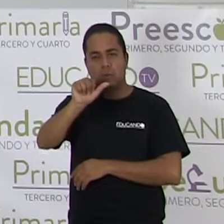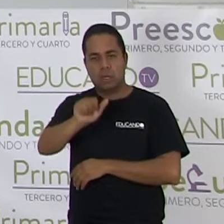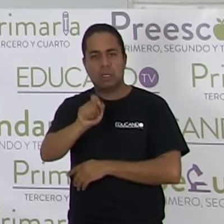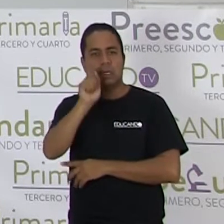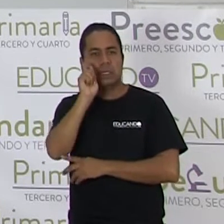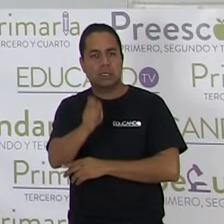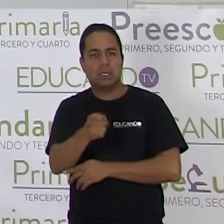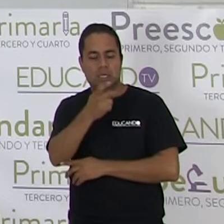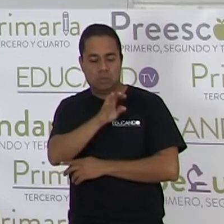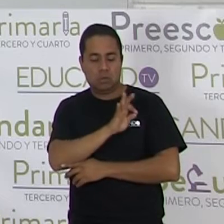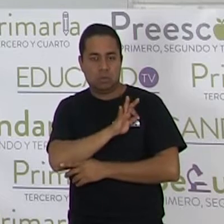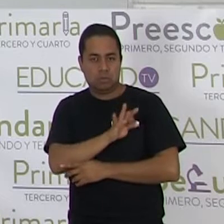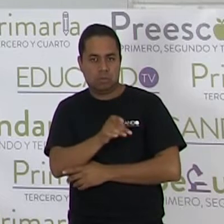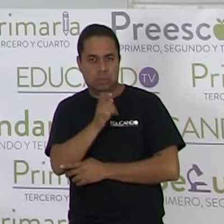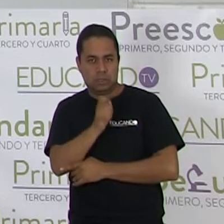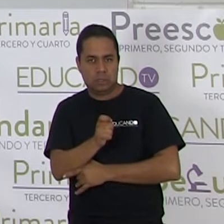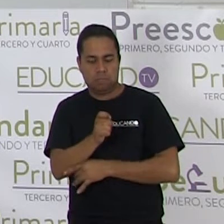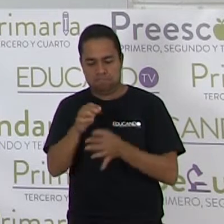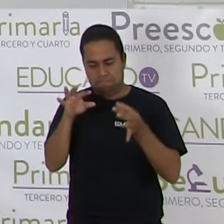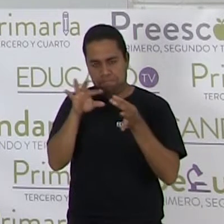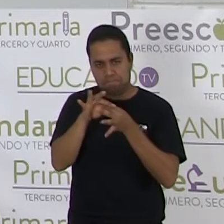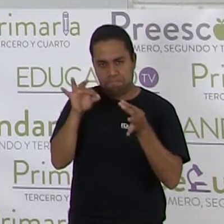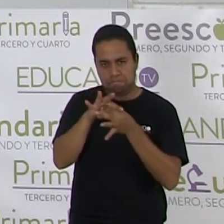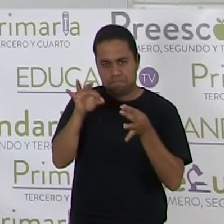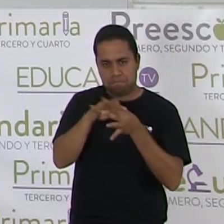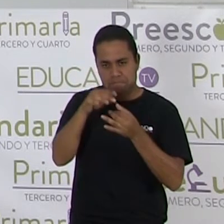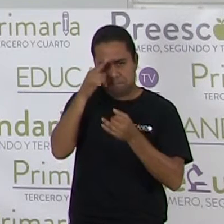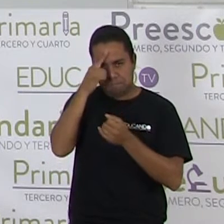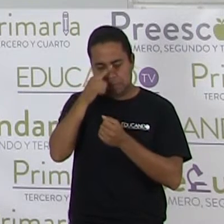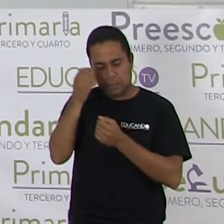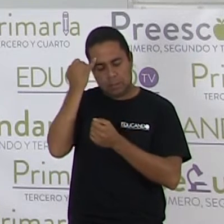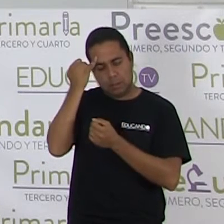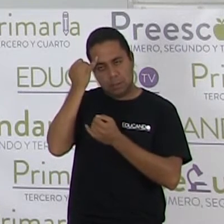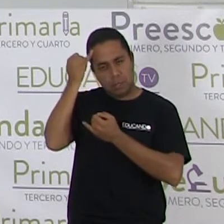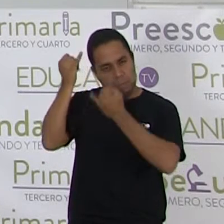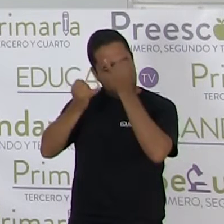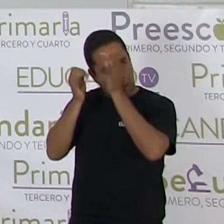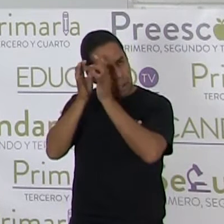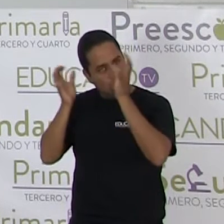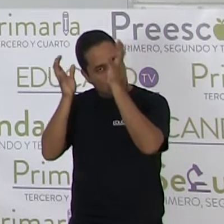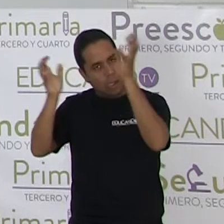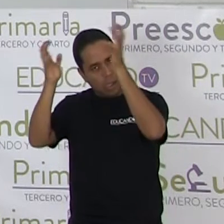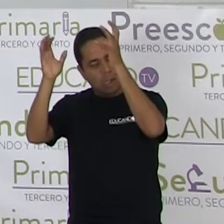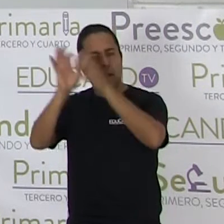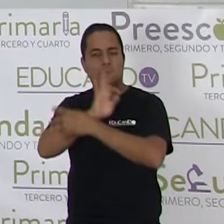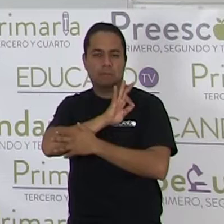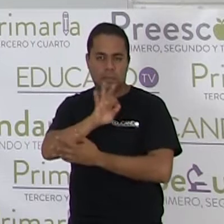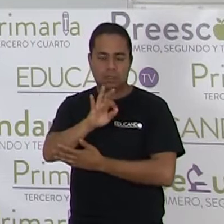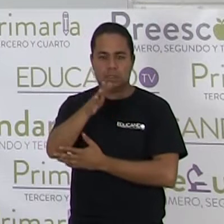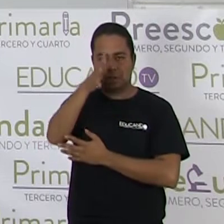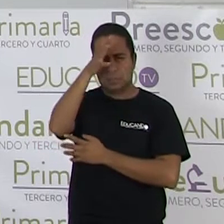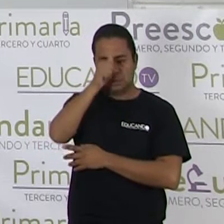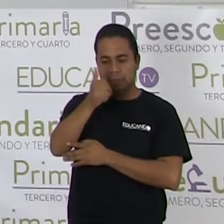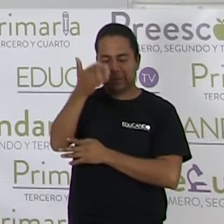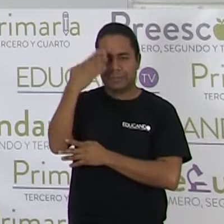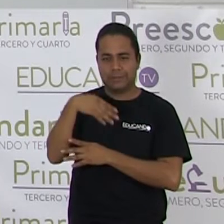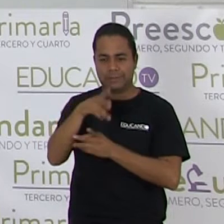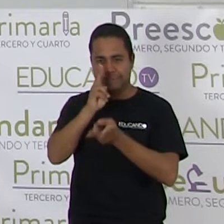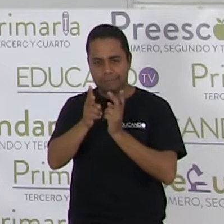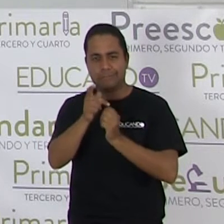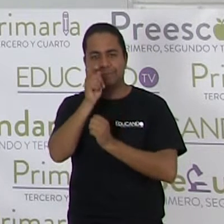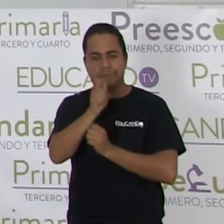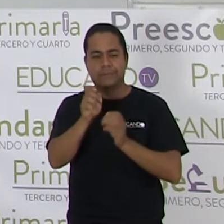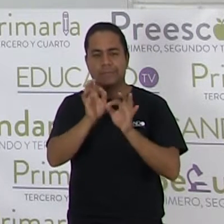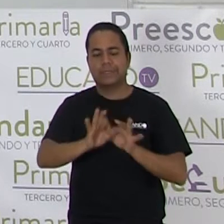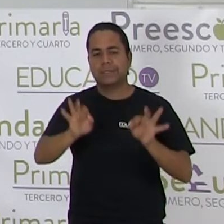poder permitir desarrollar la imaginación. Acuérdate que ya habíamos platicado que la imaginación